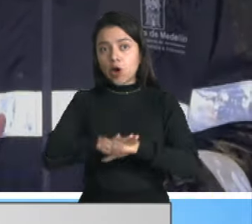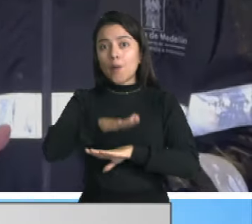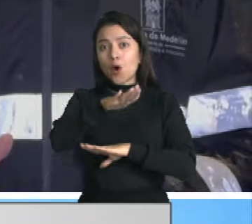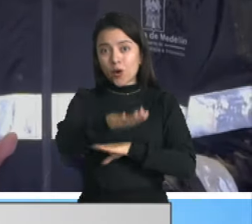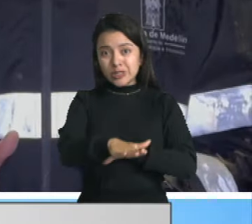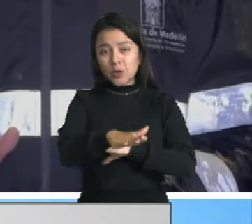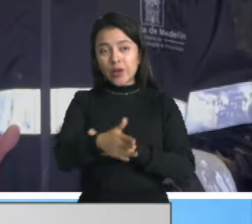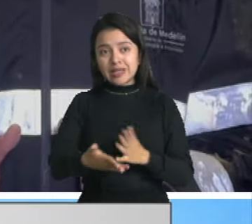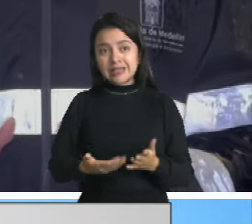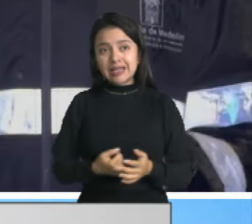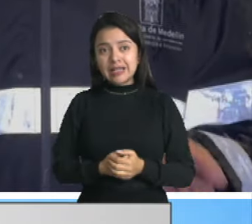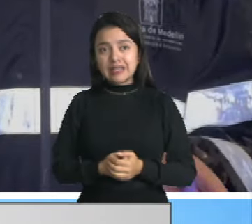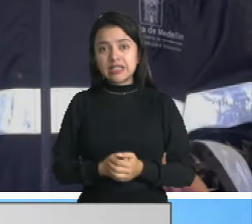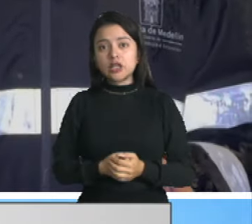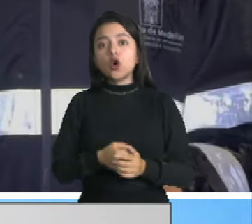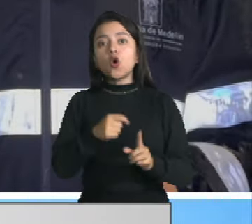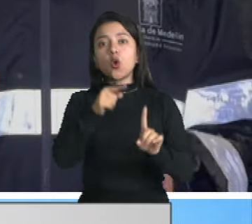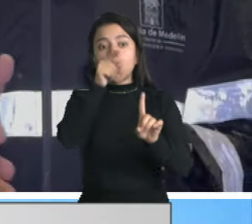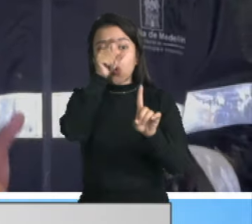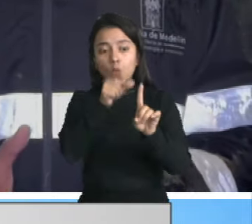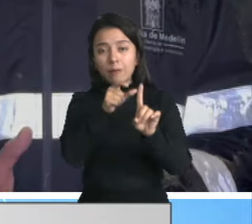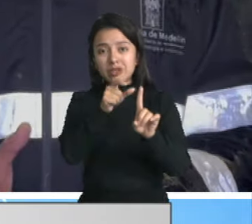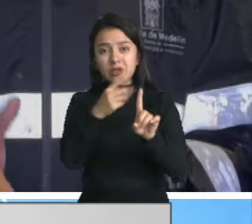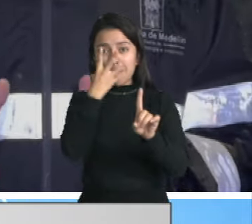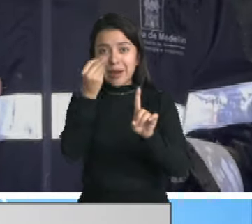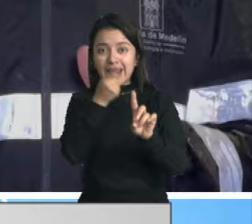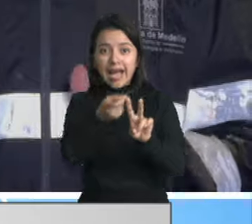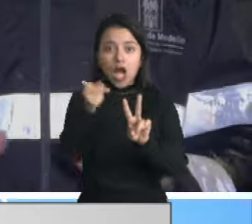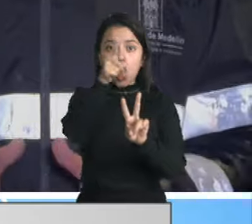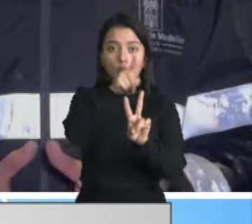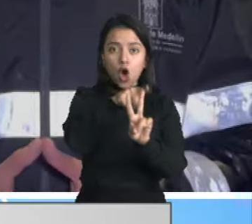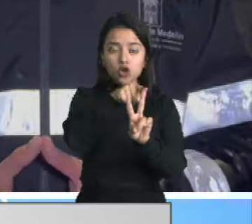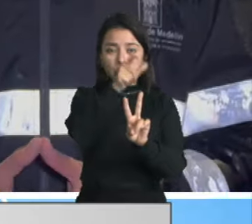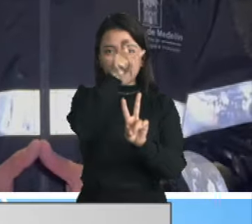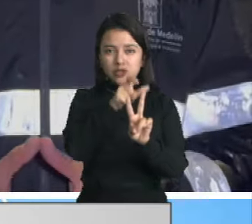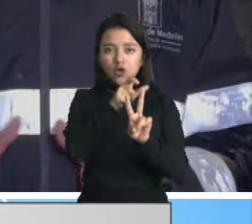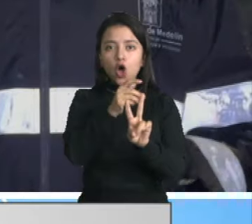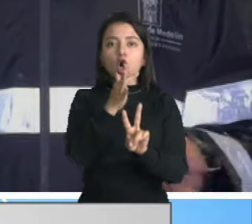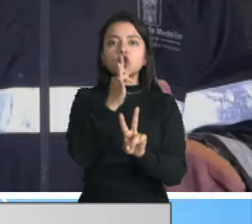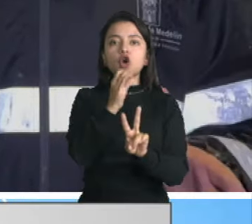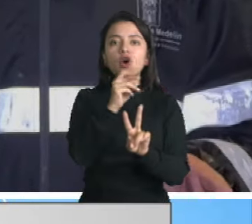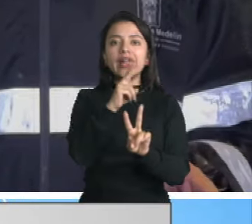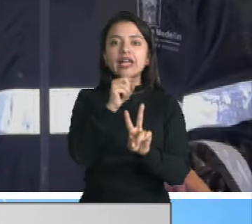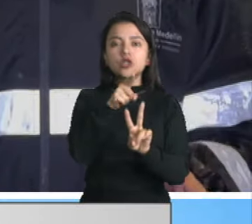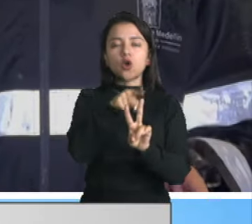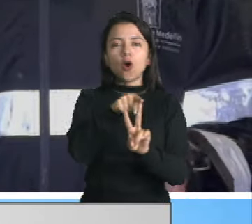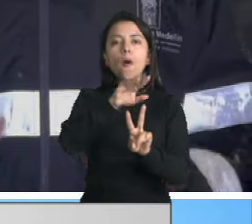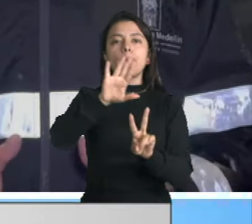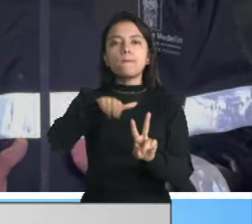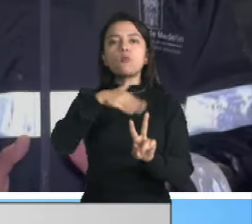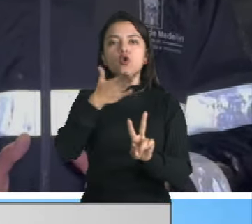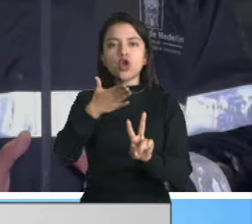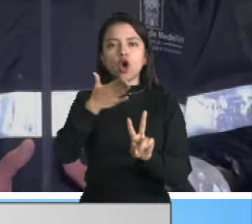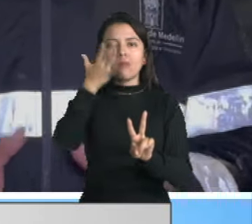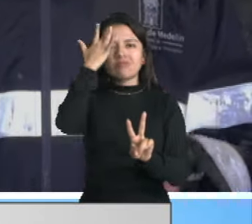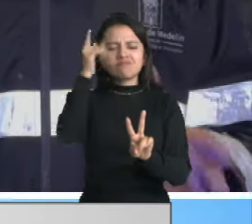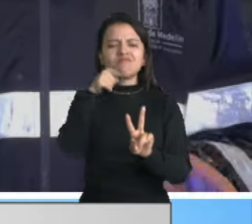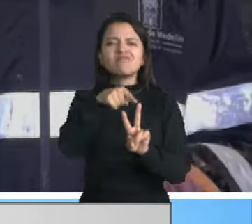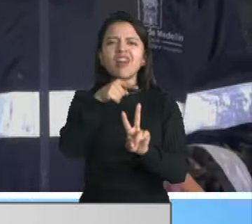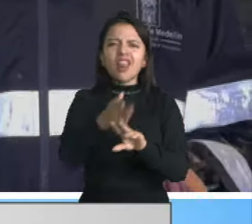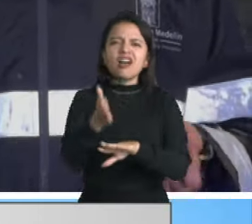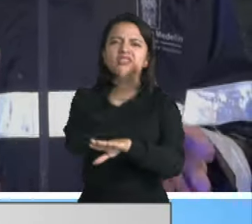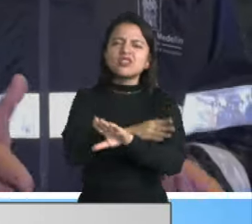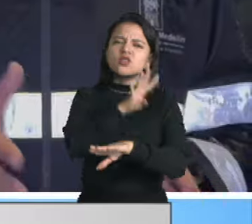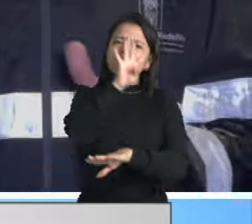esta intervención, uno de los criminales fue abatido, alias Toreto, quien hace 4 meses había salido de la cárcel, y los otros